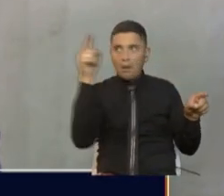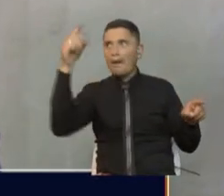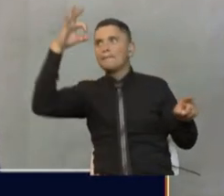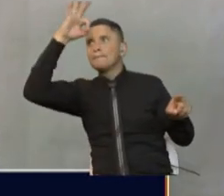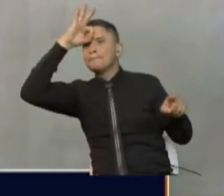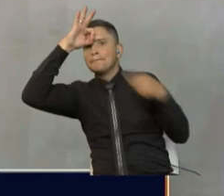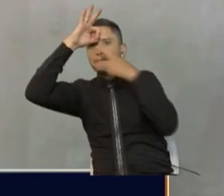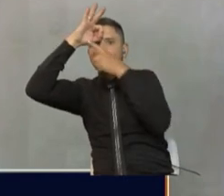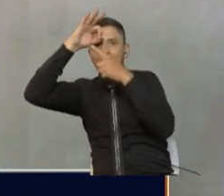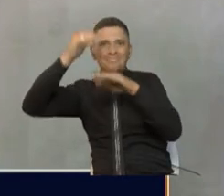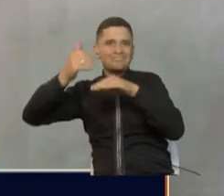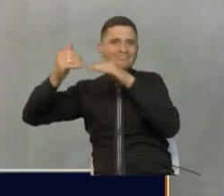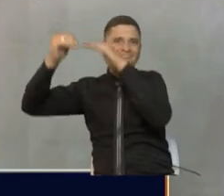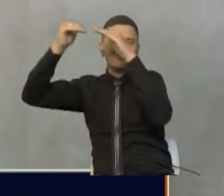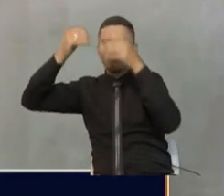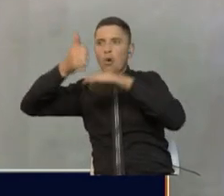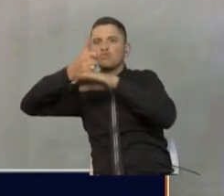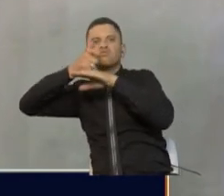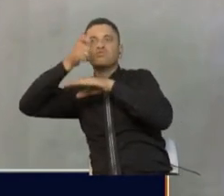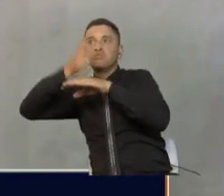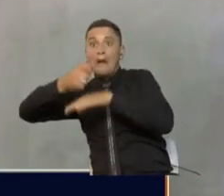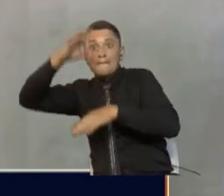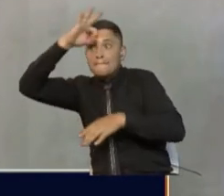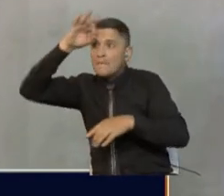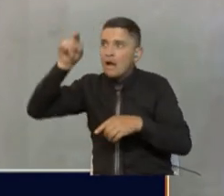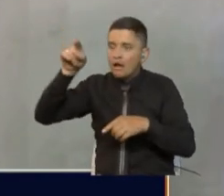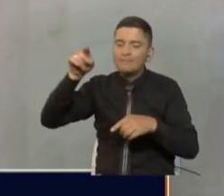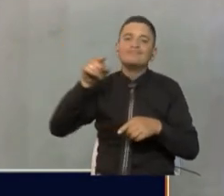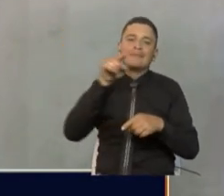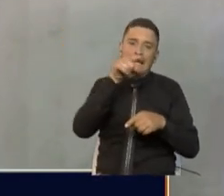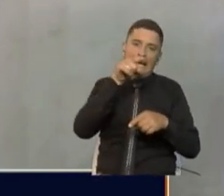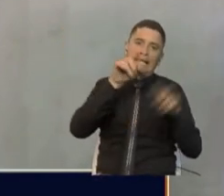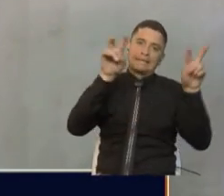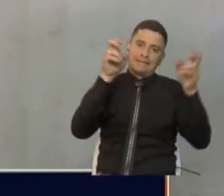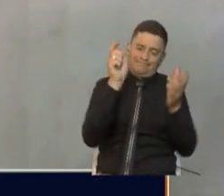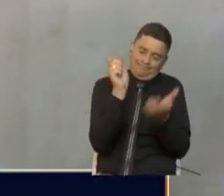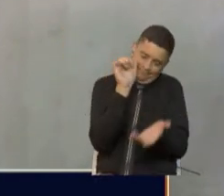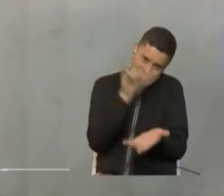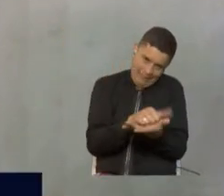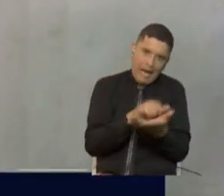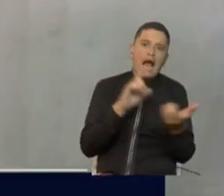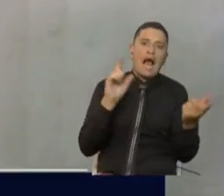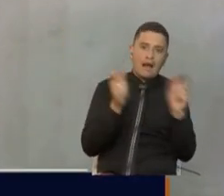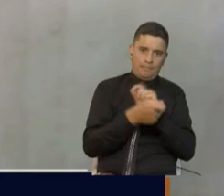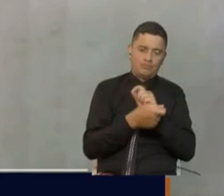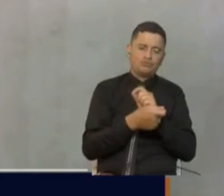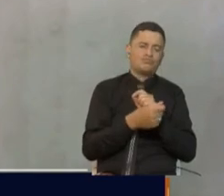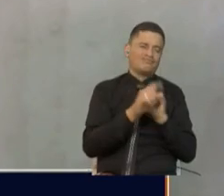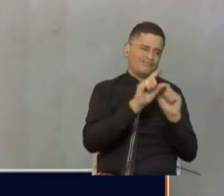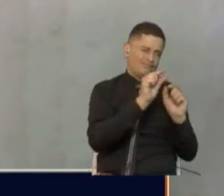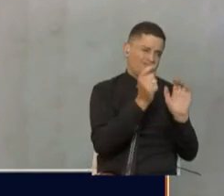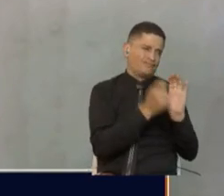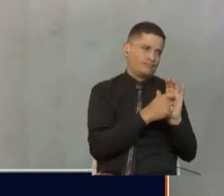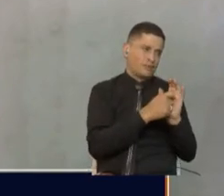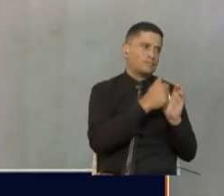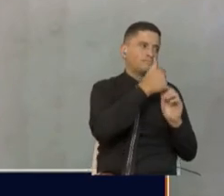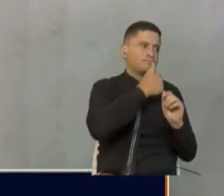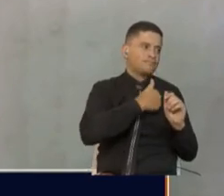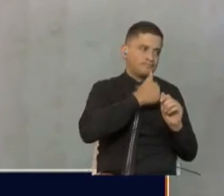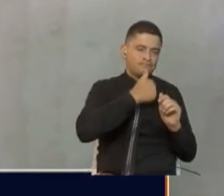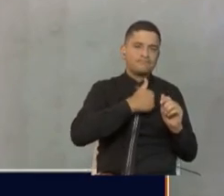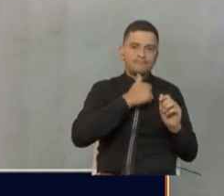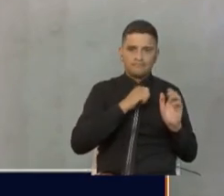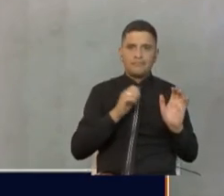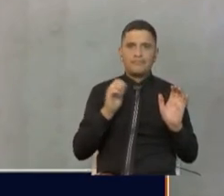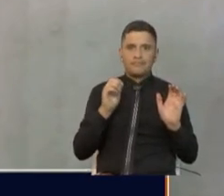este momento les pido a los honorables congresistas un poco de paciencia, porque ya